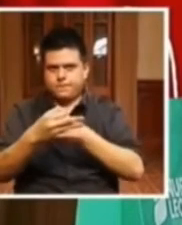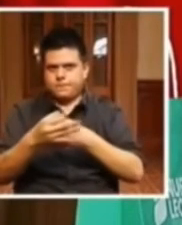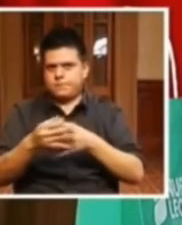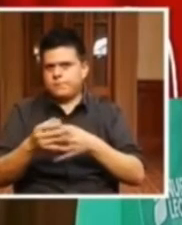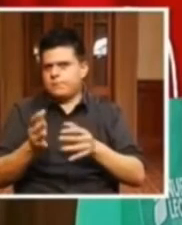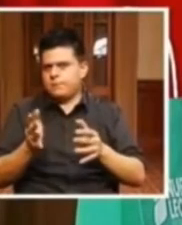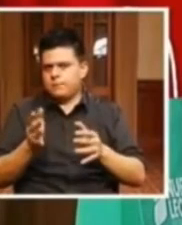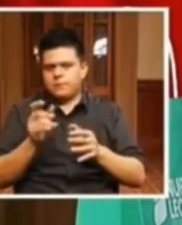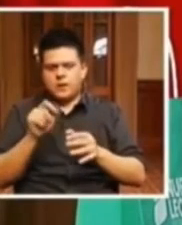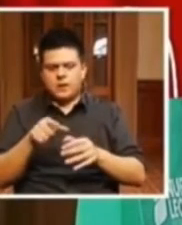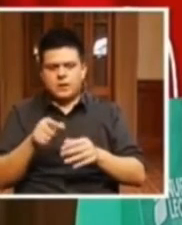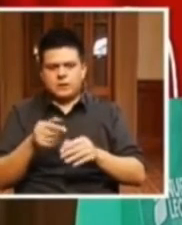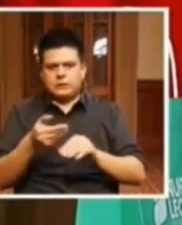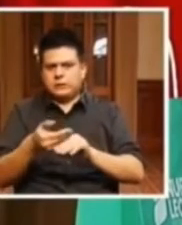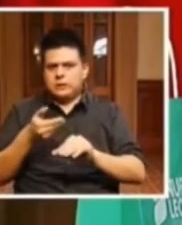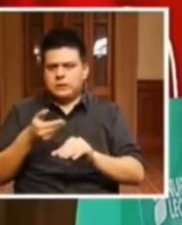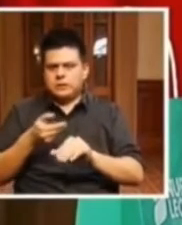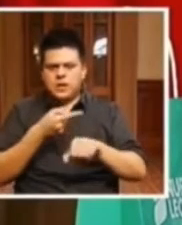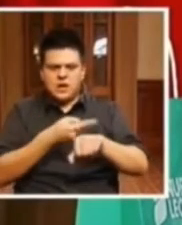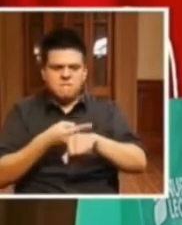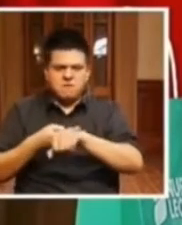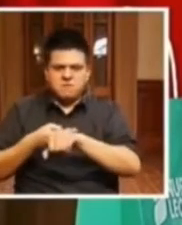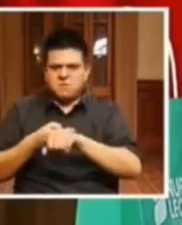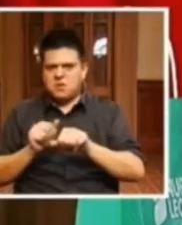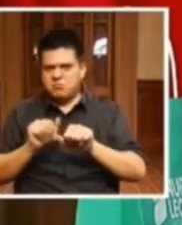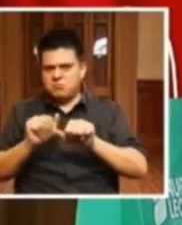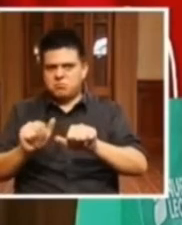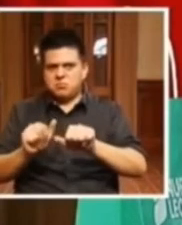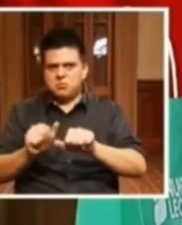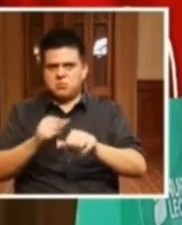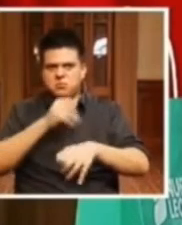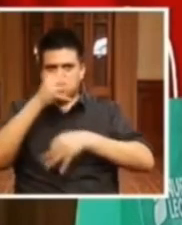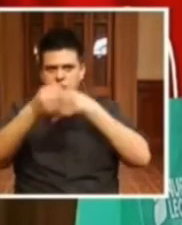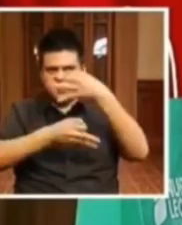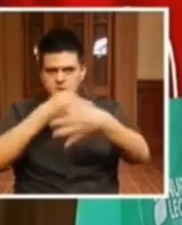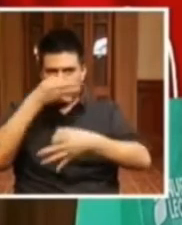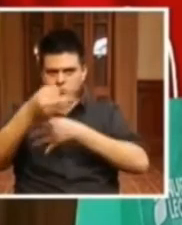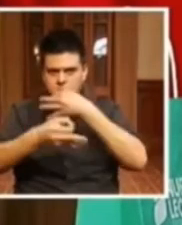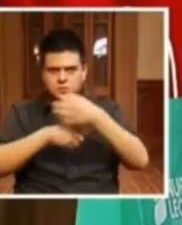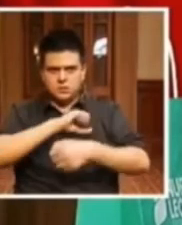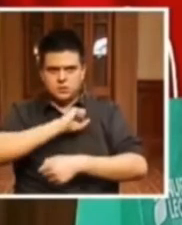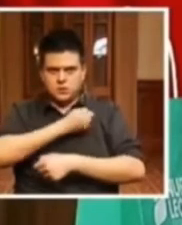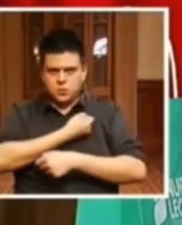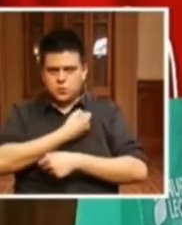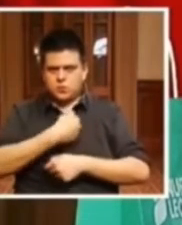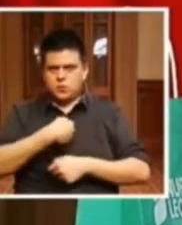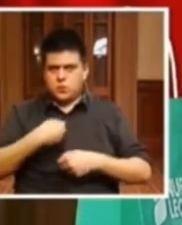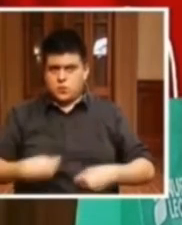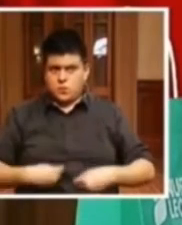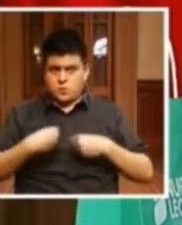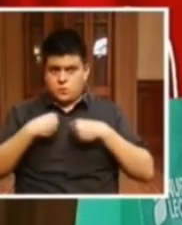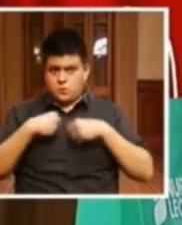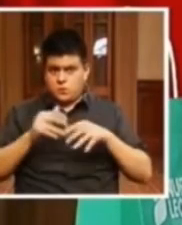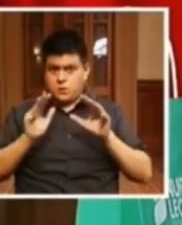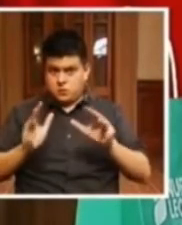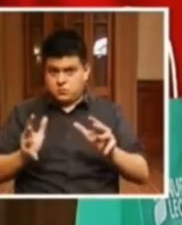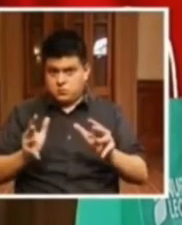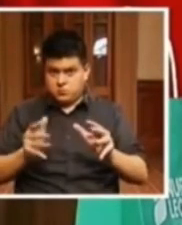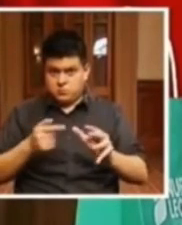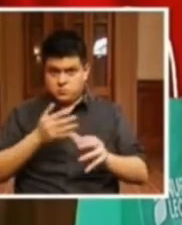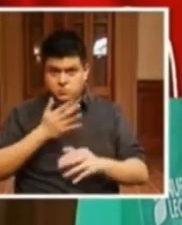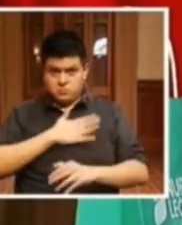al fomento a la salud, a salvar vidas. Es